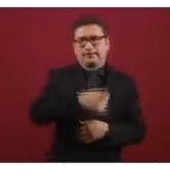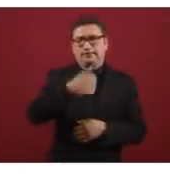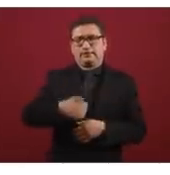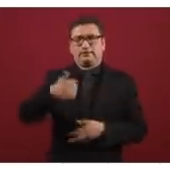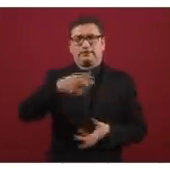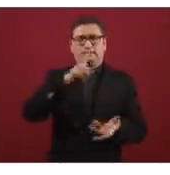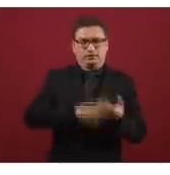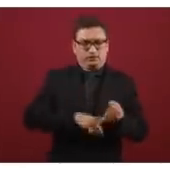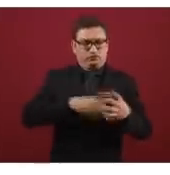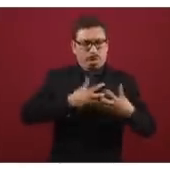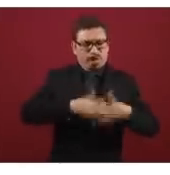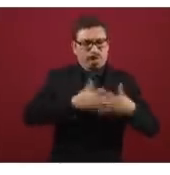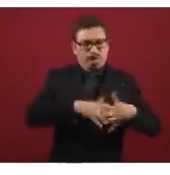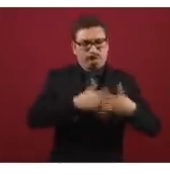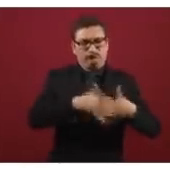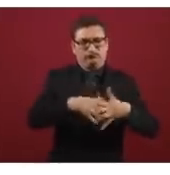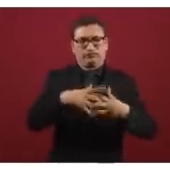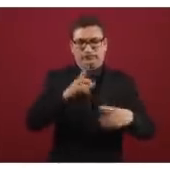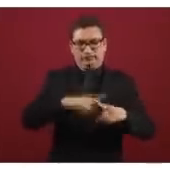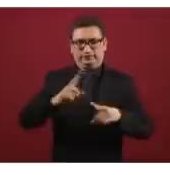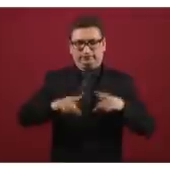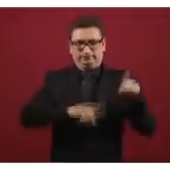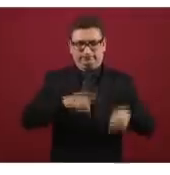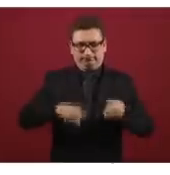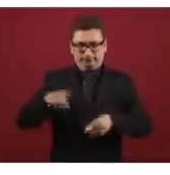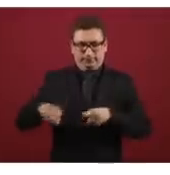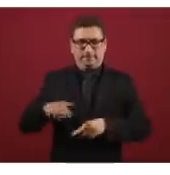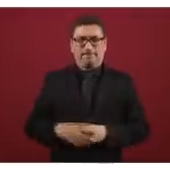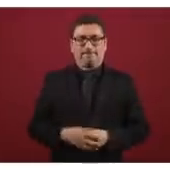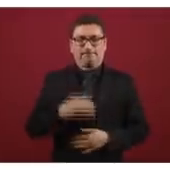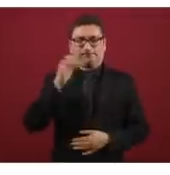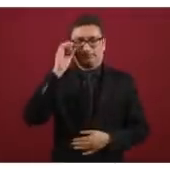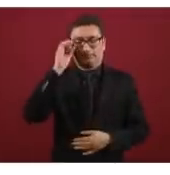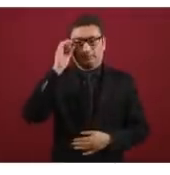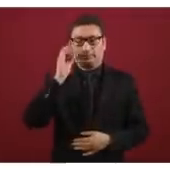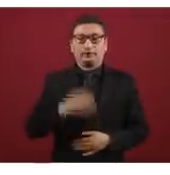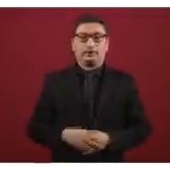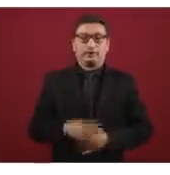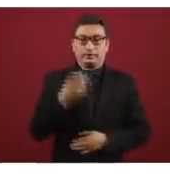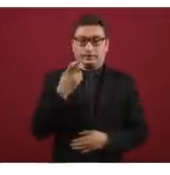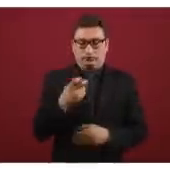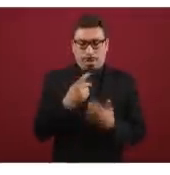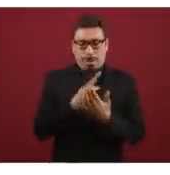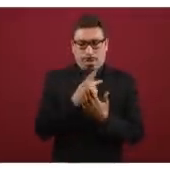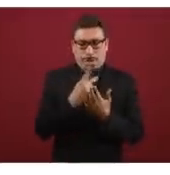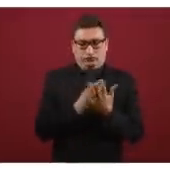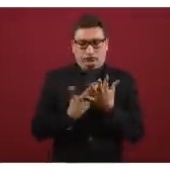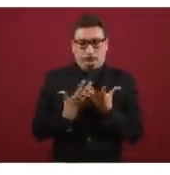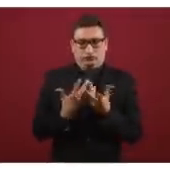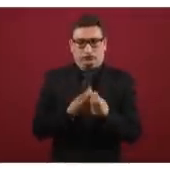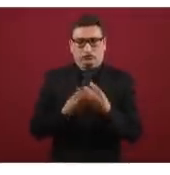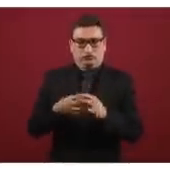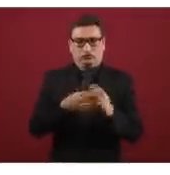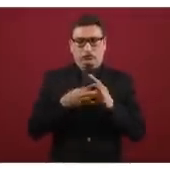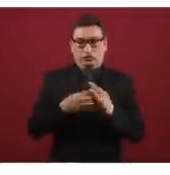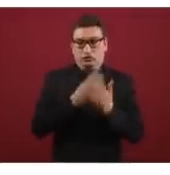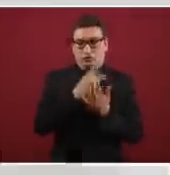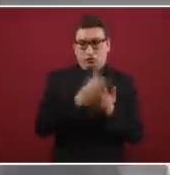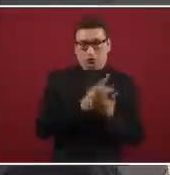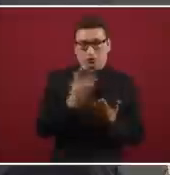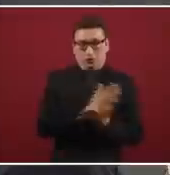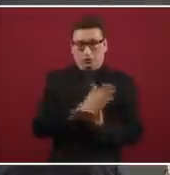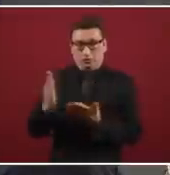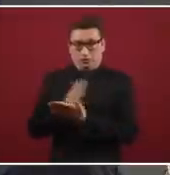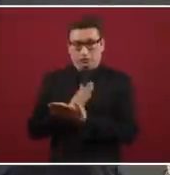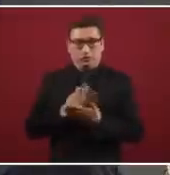diferentes cargas. Y este programa es en conjunto, no podemos hacer un programa separado